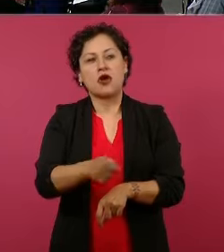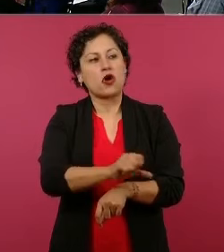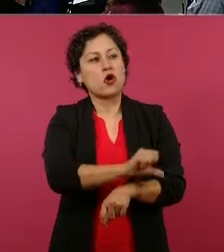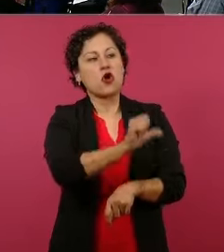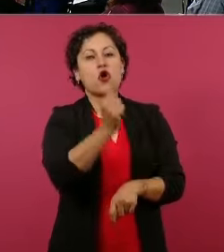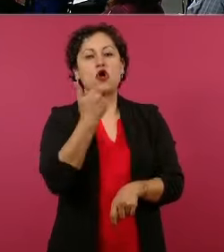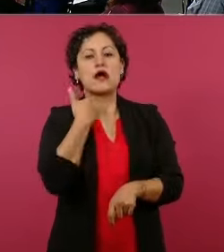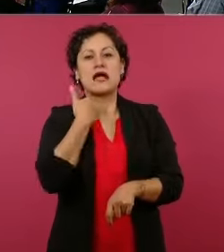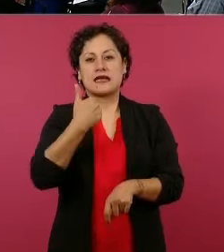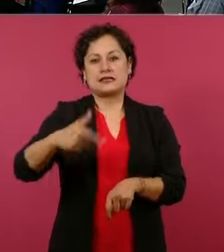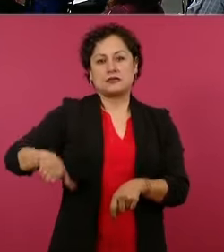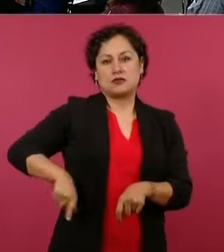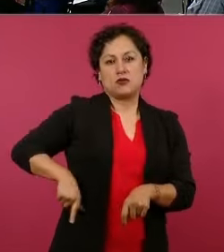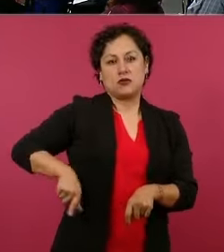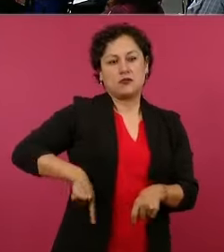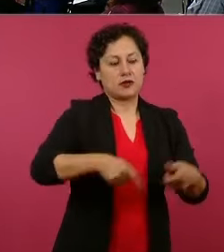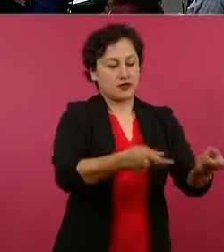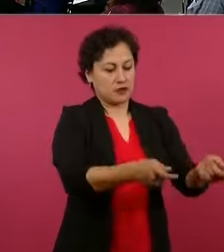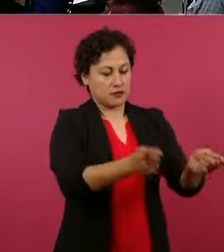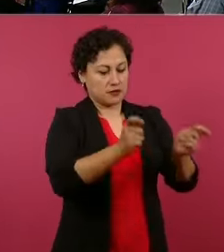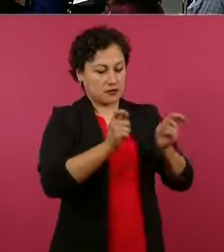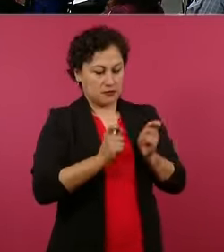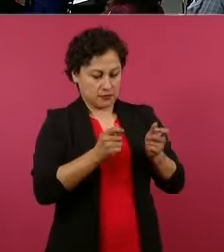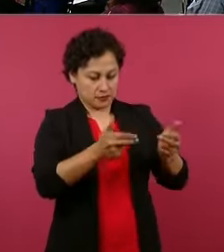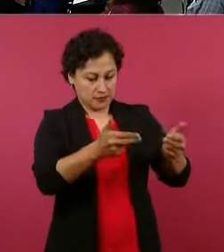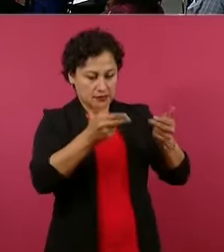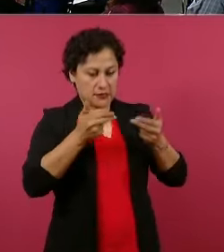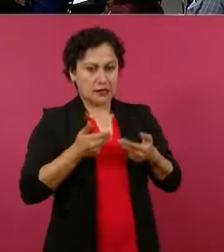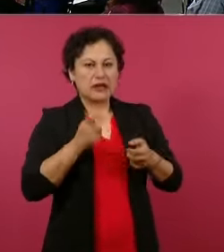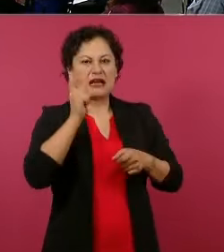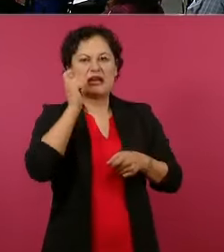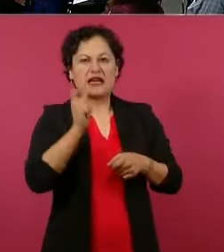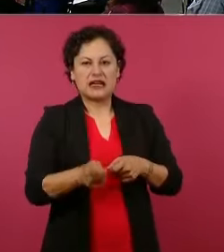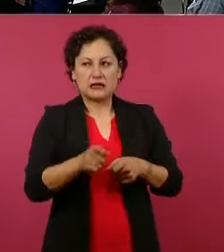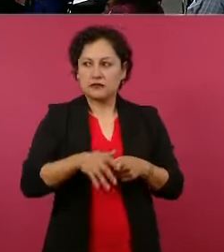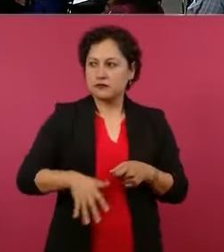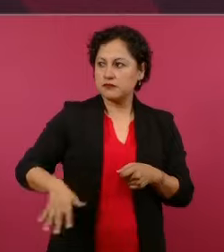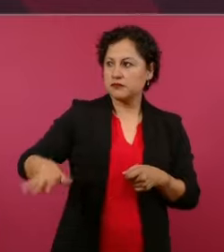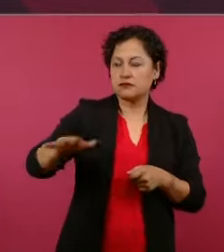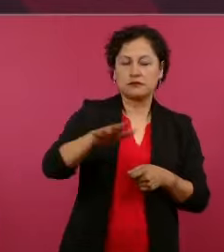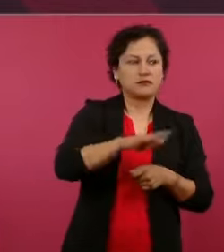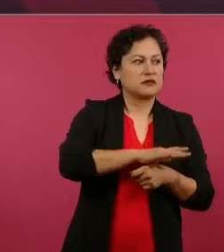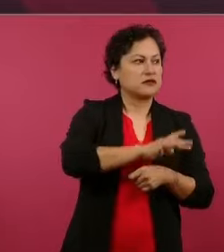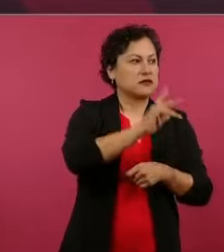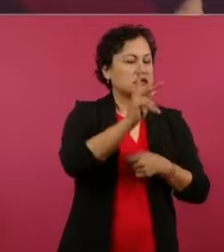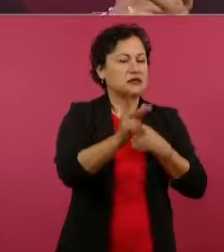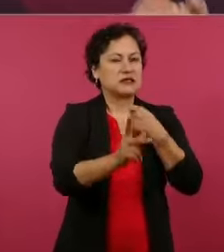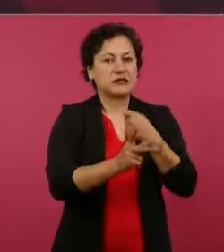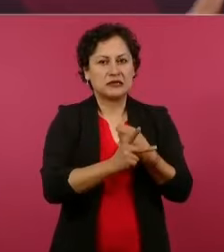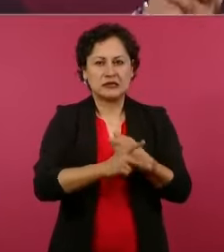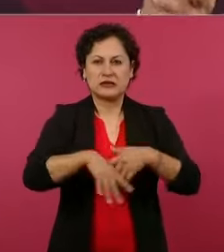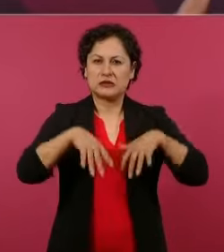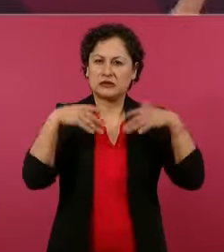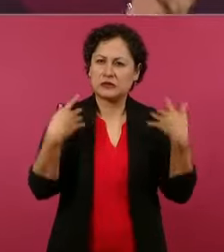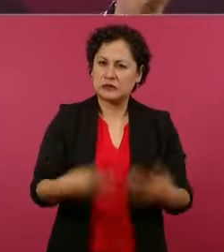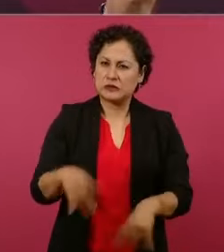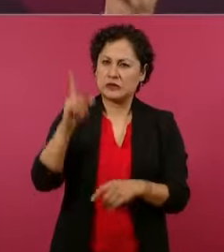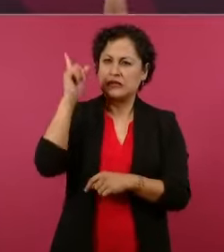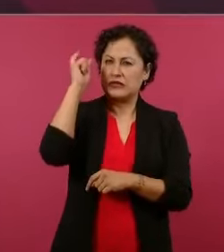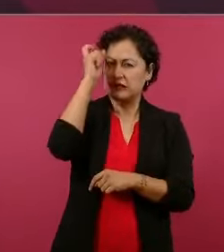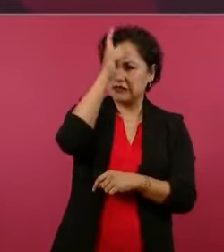reumático hechado mañoso y que había que